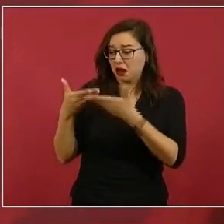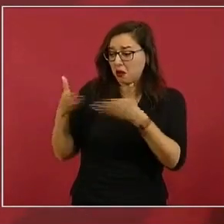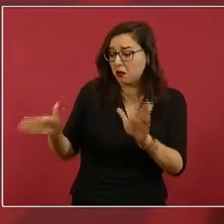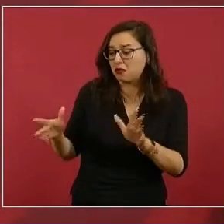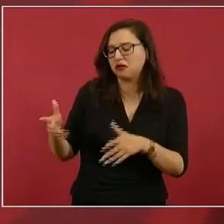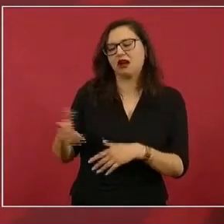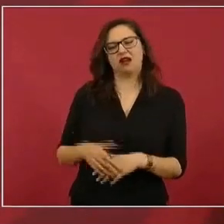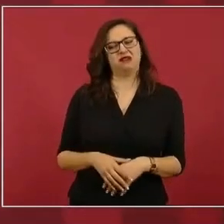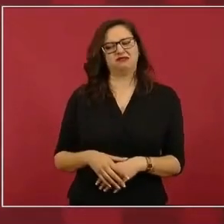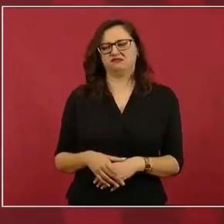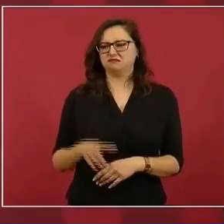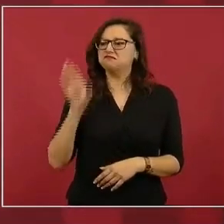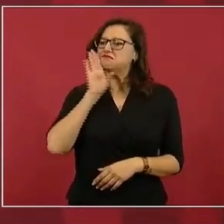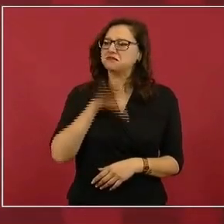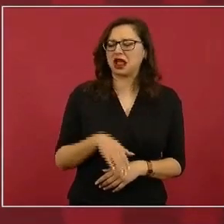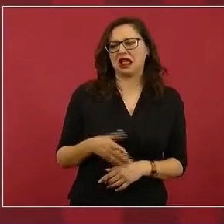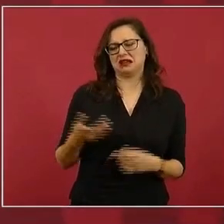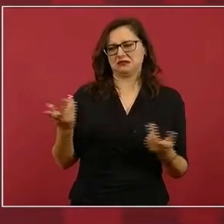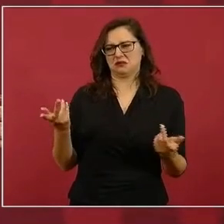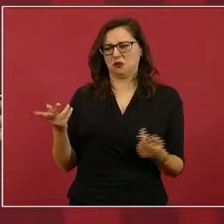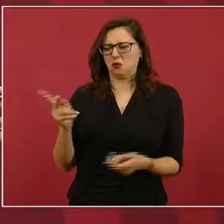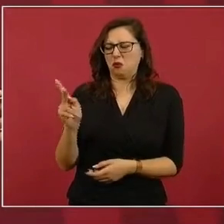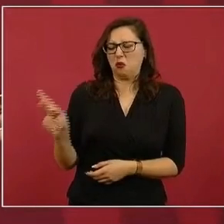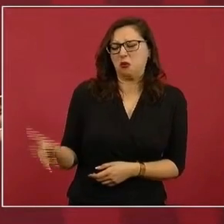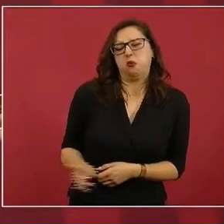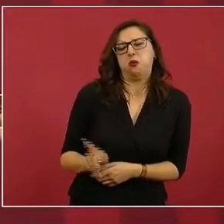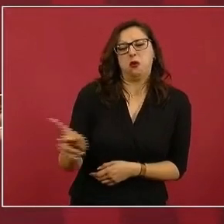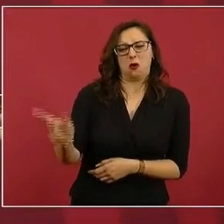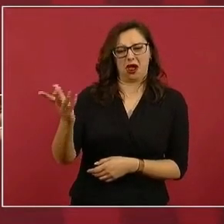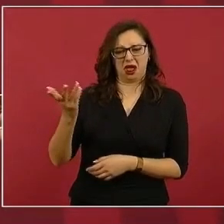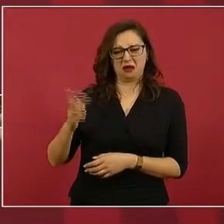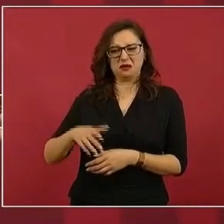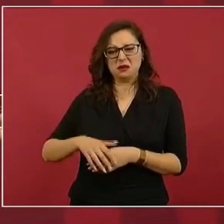es populismo. La salud,